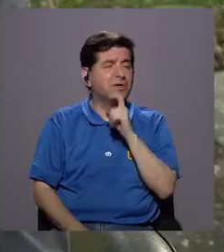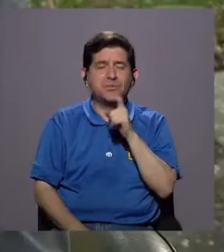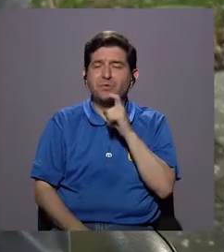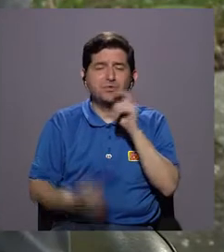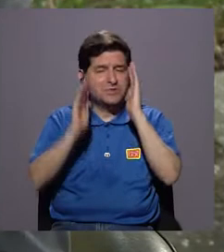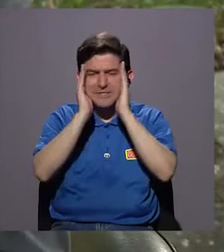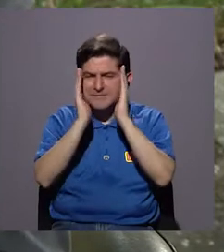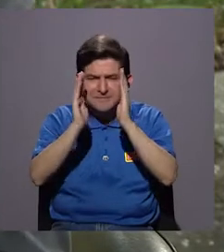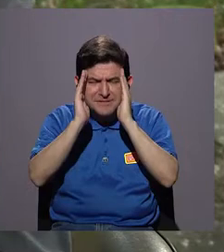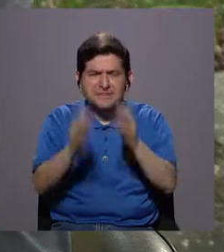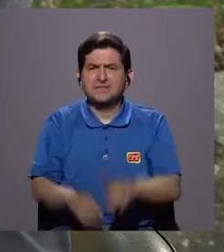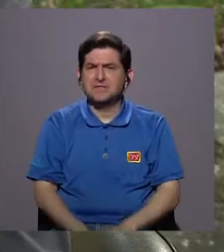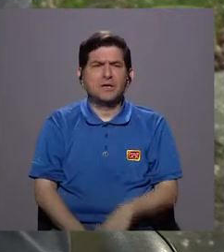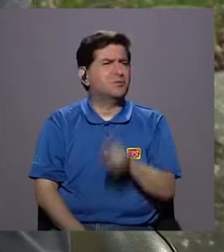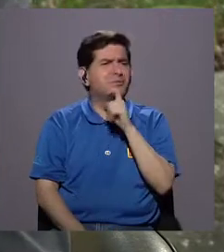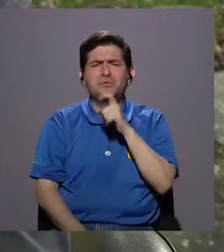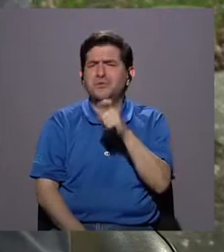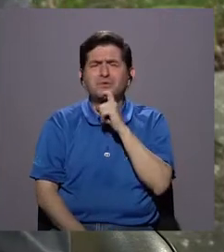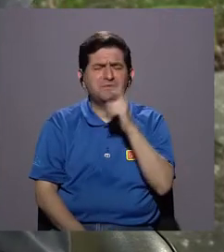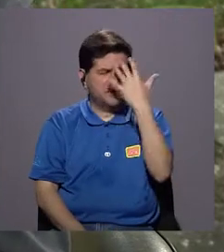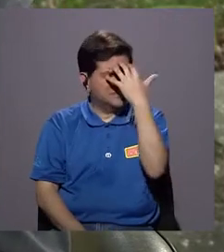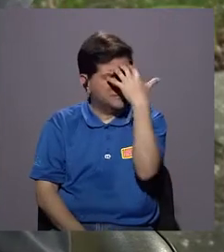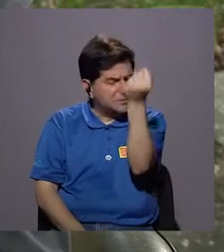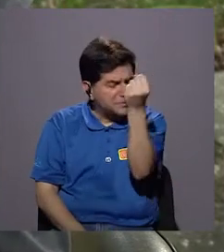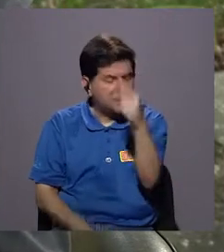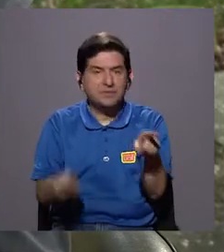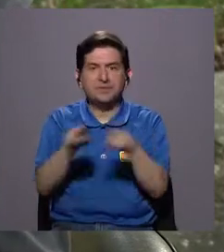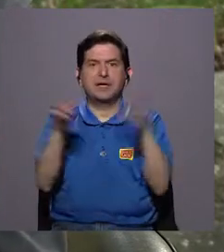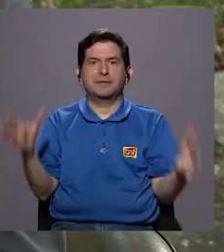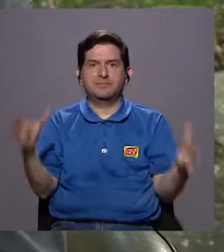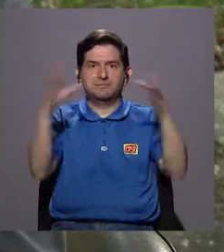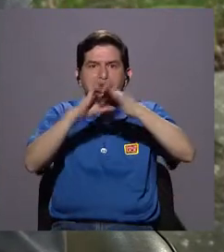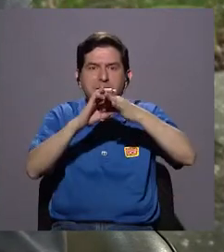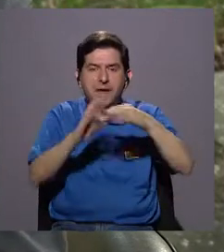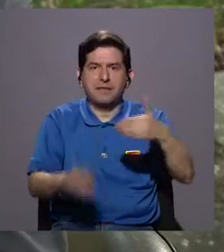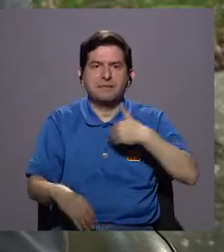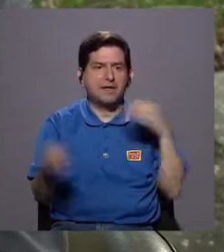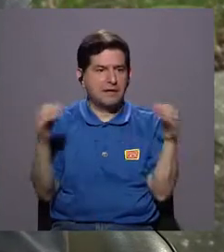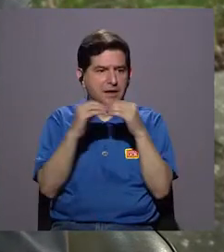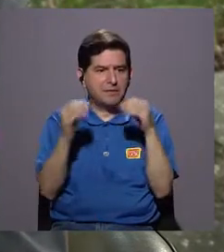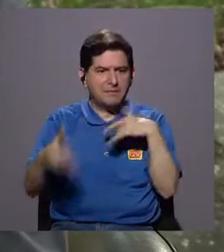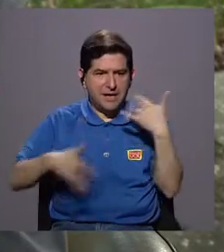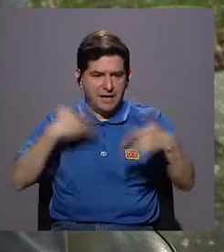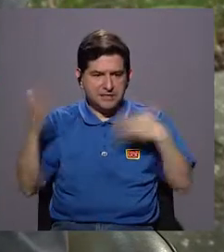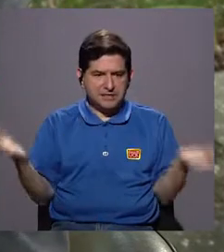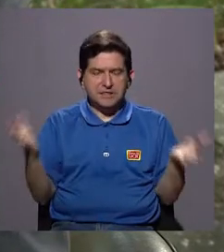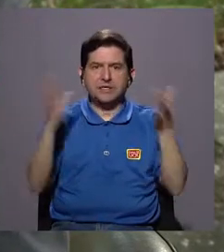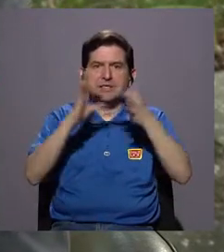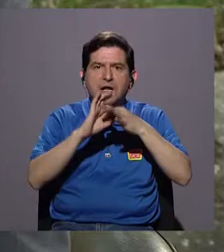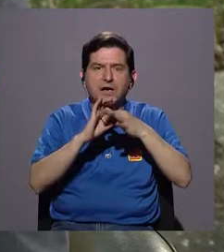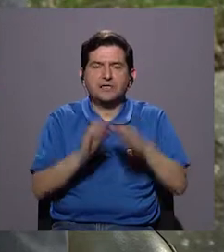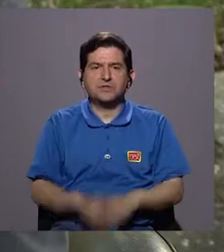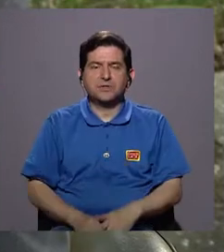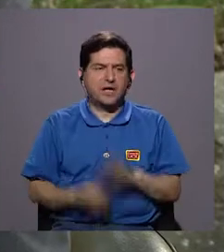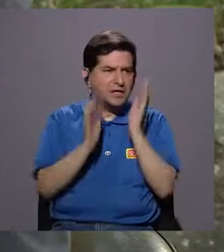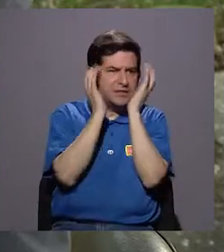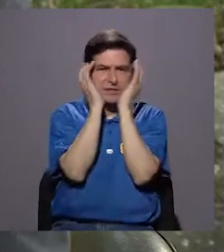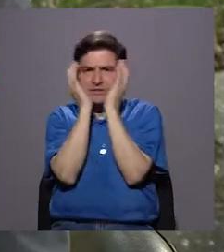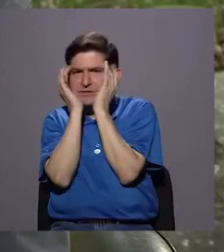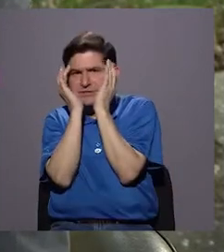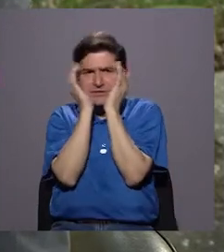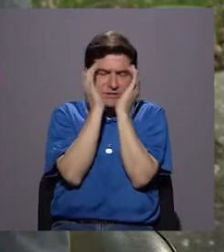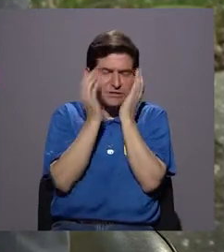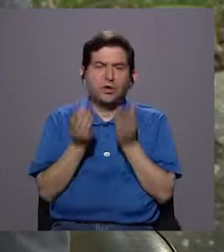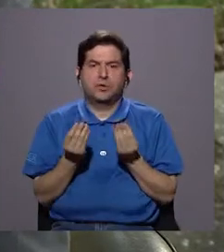para concentrarse, hay dificultades de memoria, y también se relaciona con que haya más síntomas relacionados como con la ansiedad